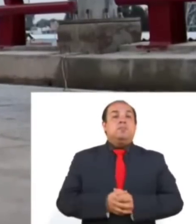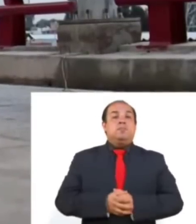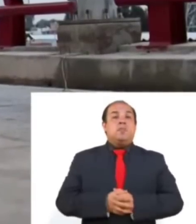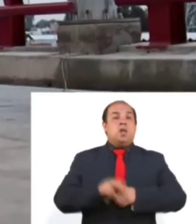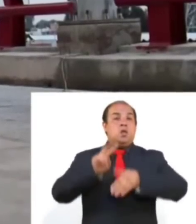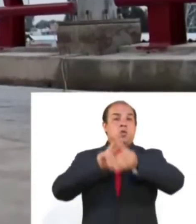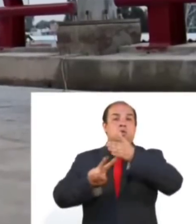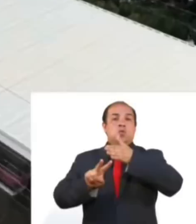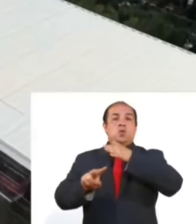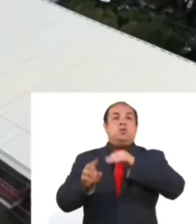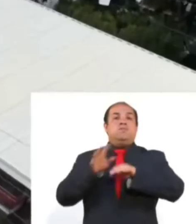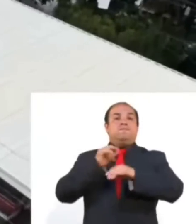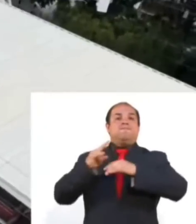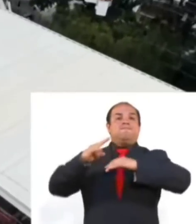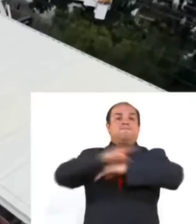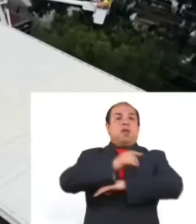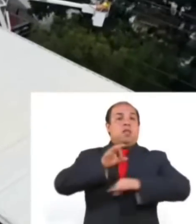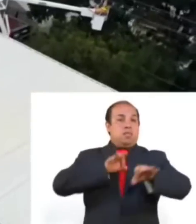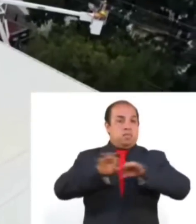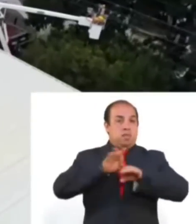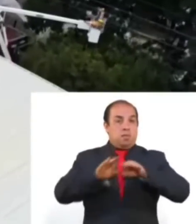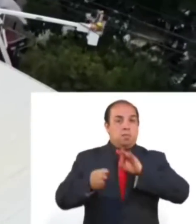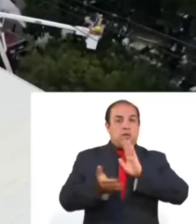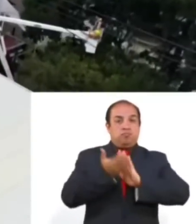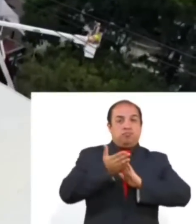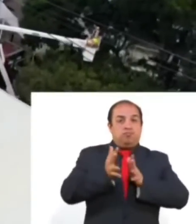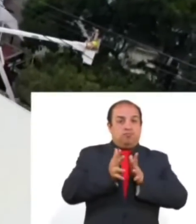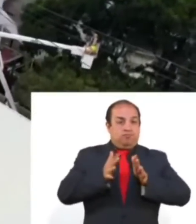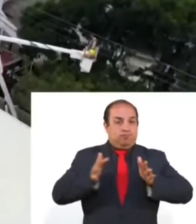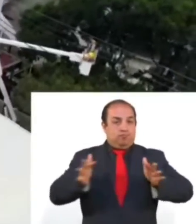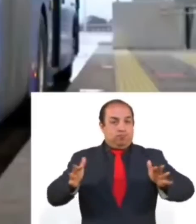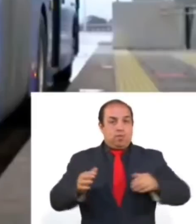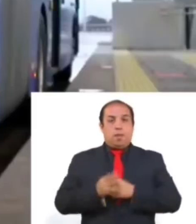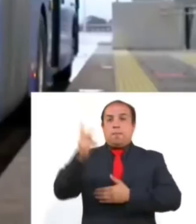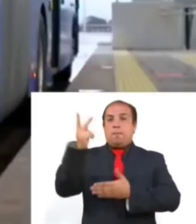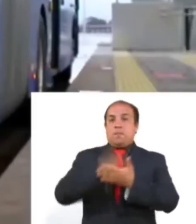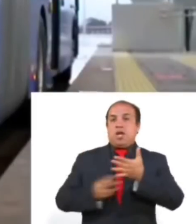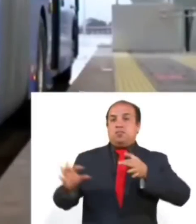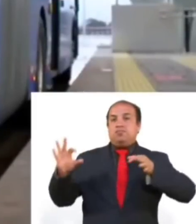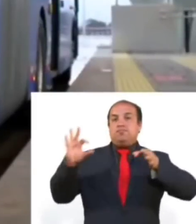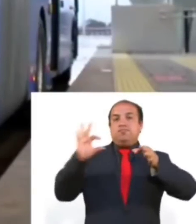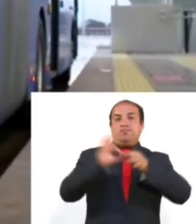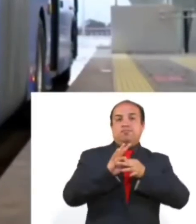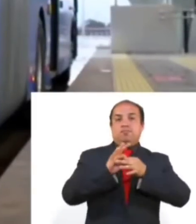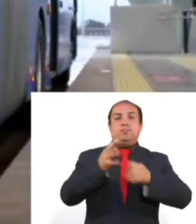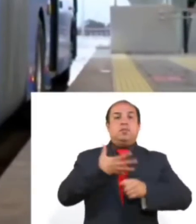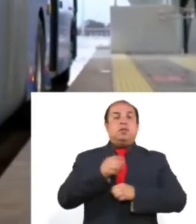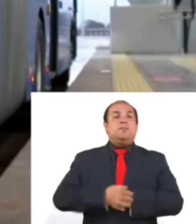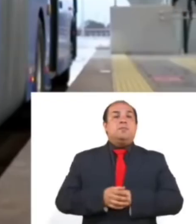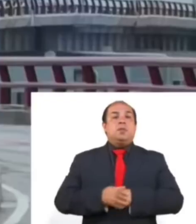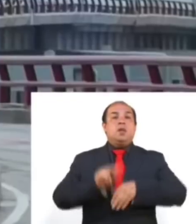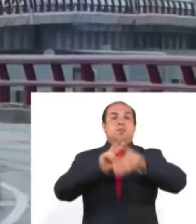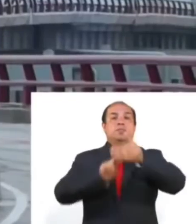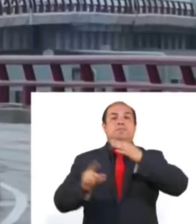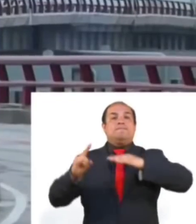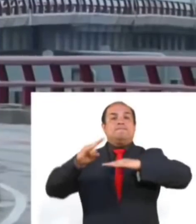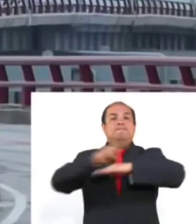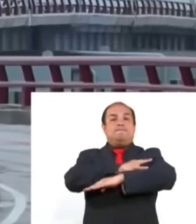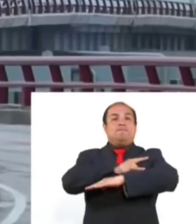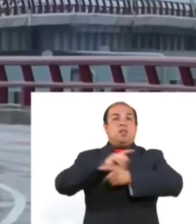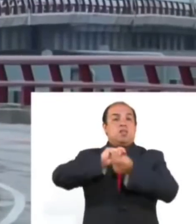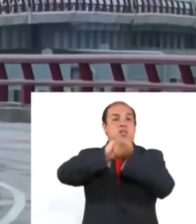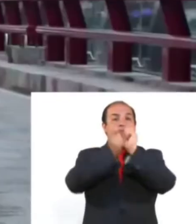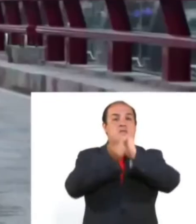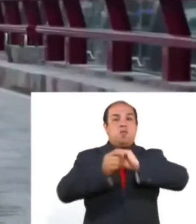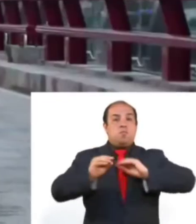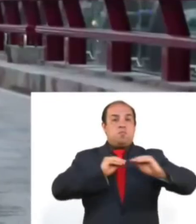es una obra en crecimiento y está planeada para lograr plena conexión el trolebús elevado transforma la movilidad y el